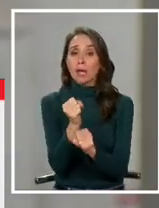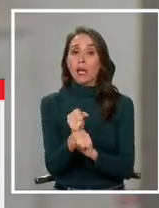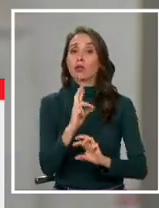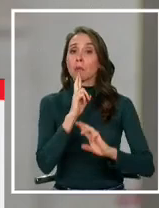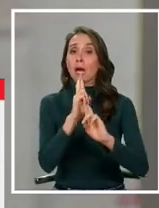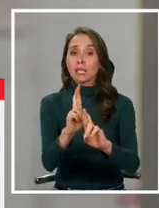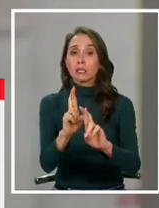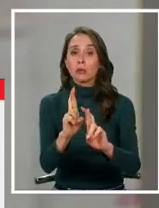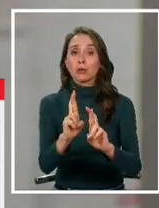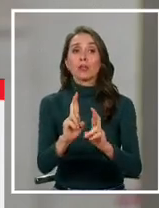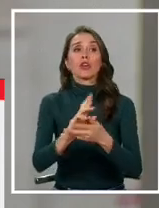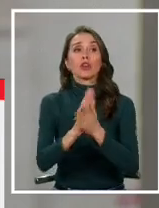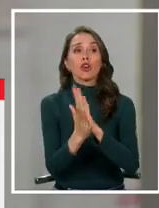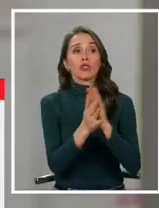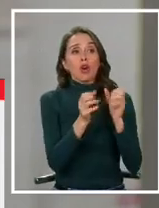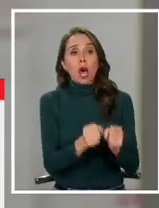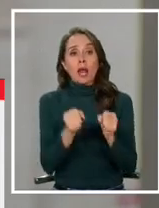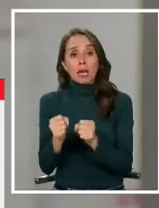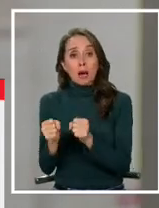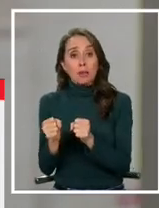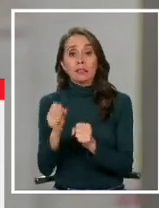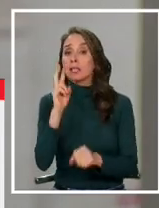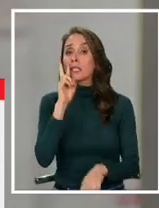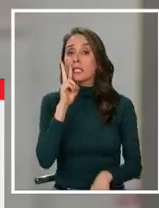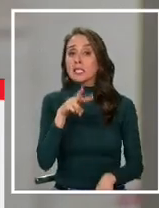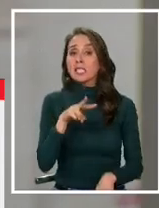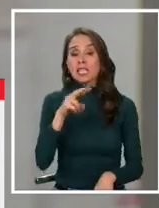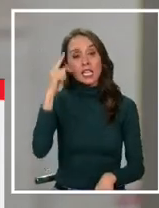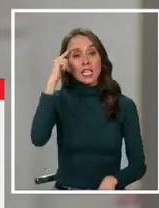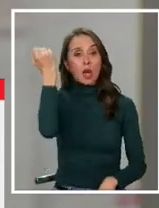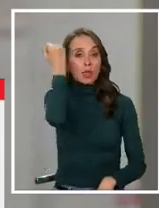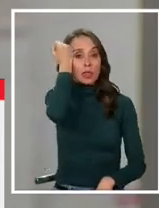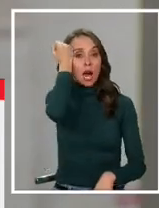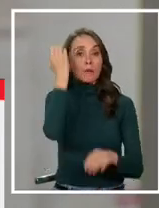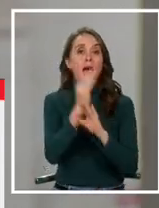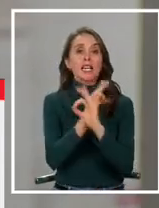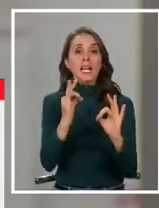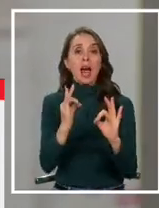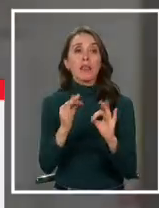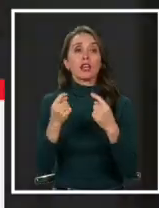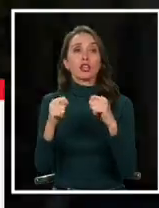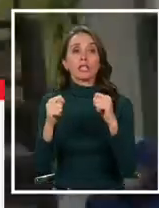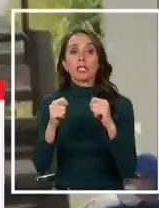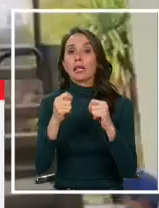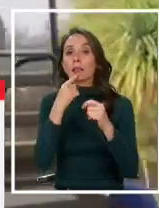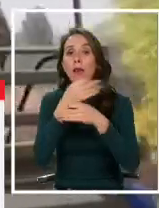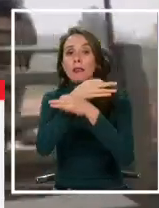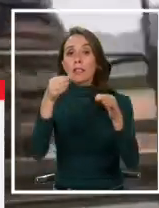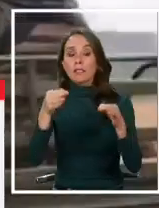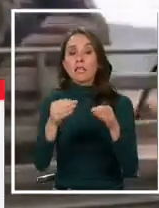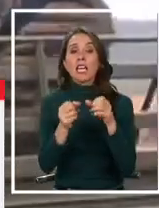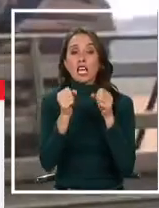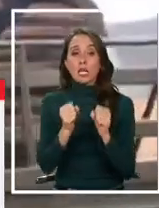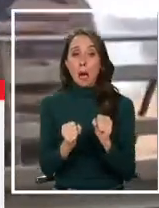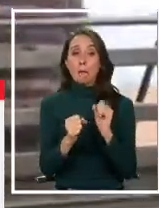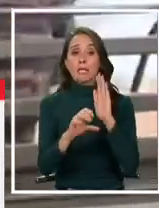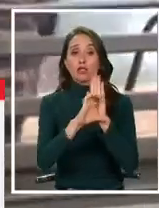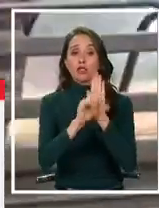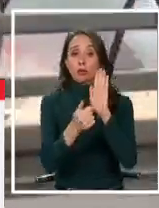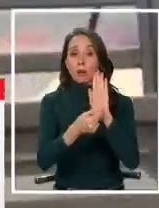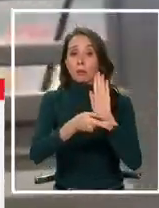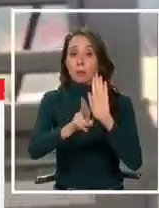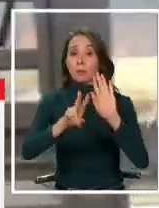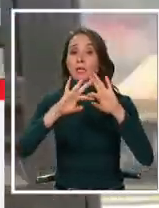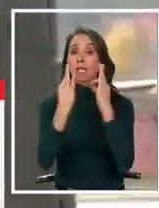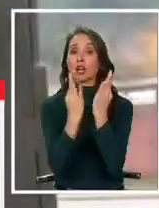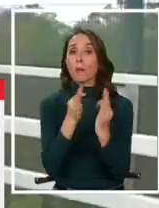responderlo con toda la capacidades sin ningún trauma ni nada de lo que se ha intentado instalar capacidades constitucionales